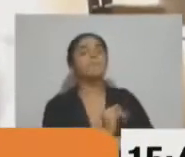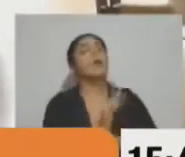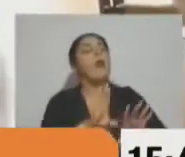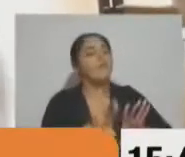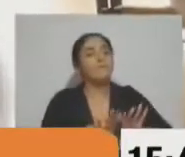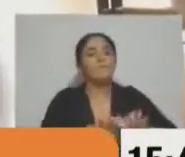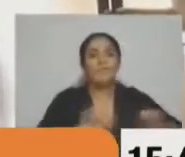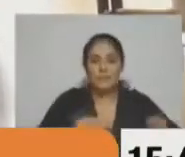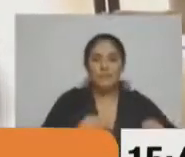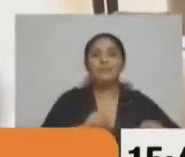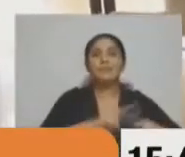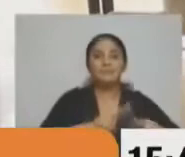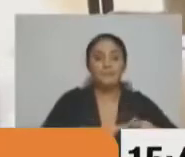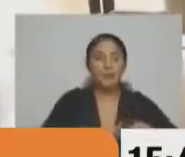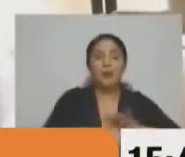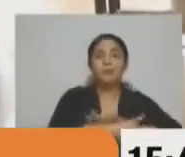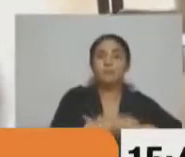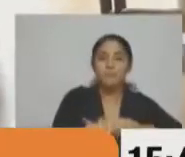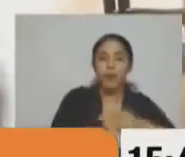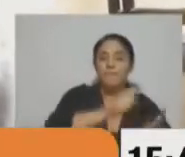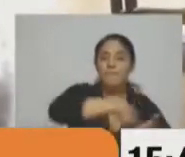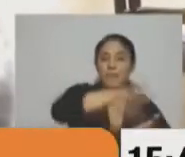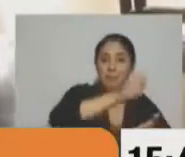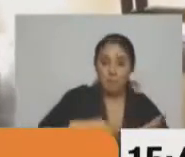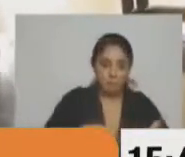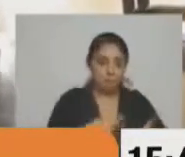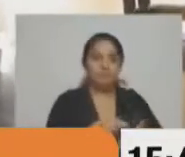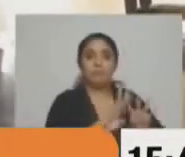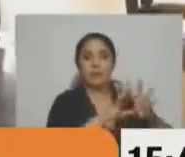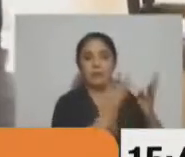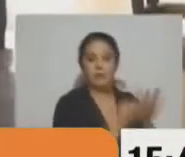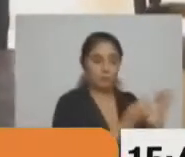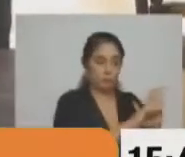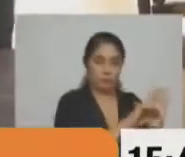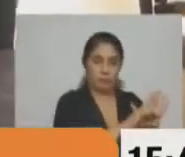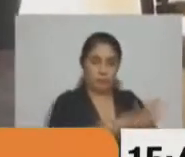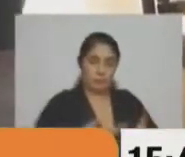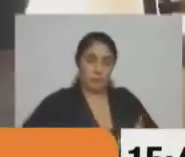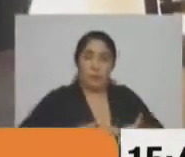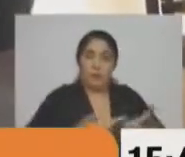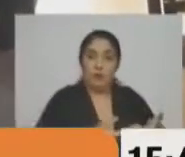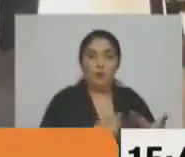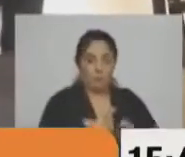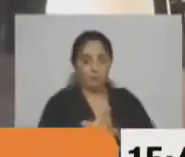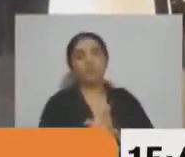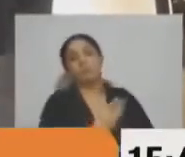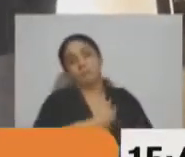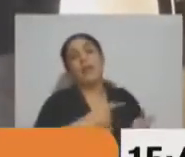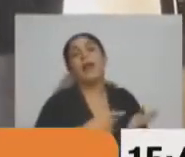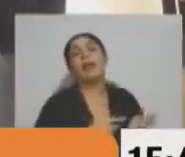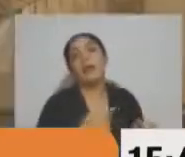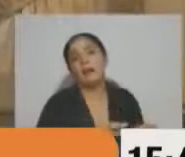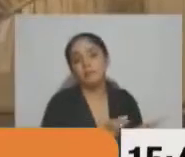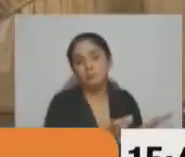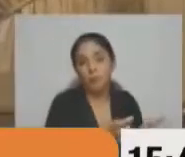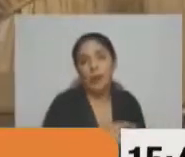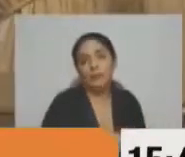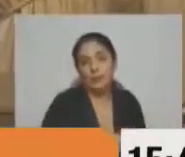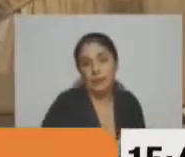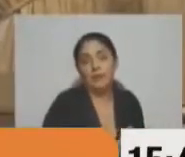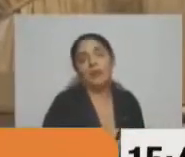influencia en nuestra vida. Nuestra familia, el lugar donde estudiamos, etcétera, nuestras condiciones sociales, políticas, económicas, nuestra clase,